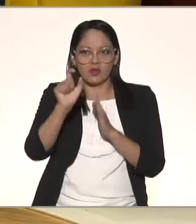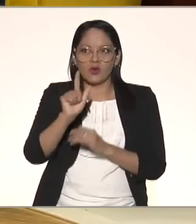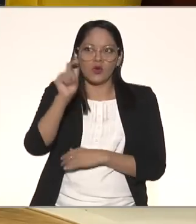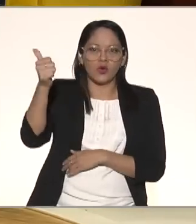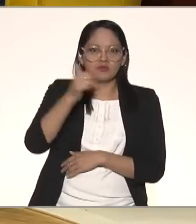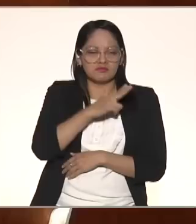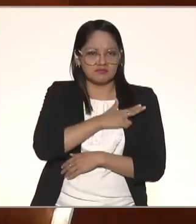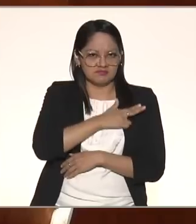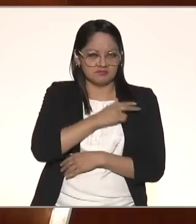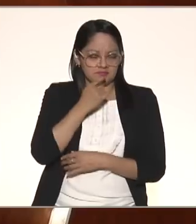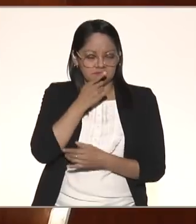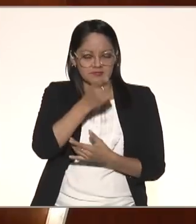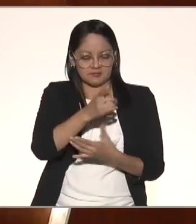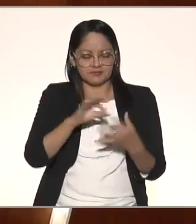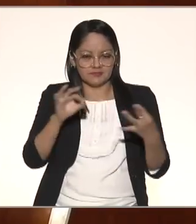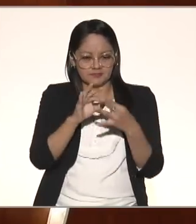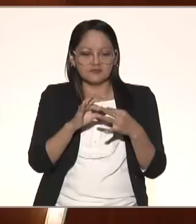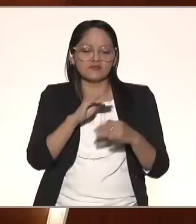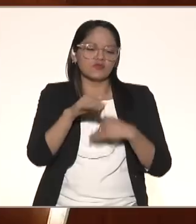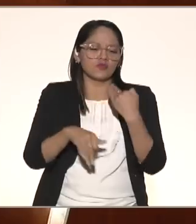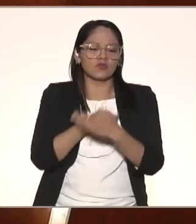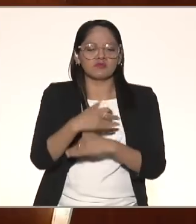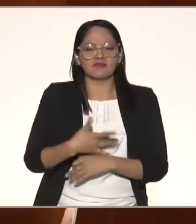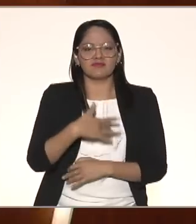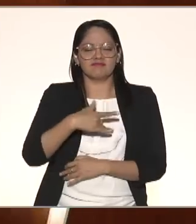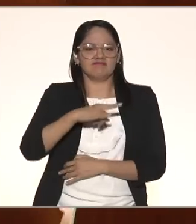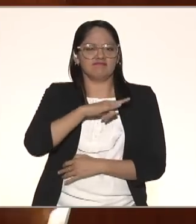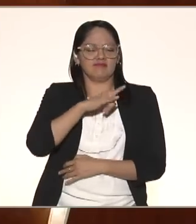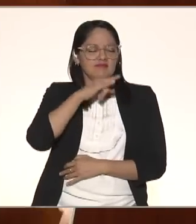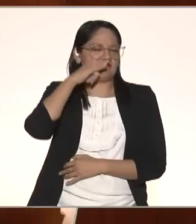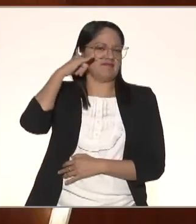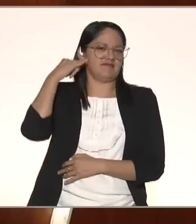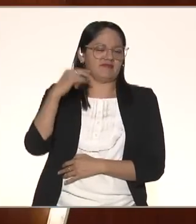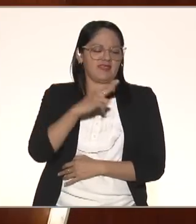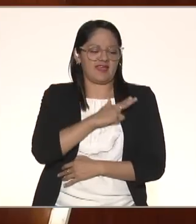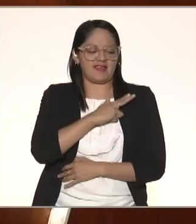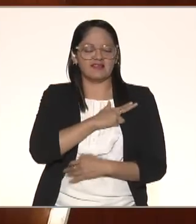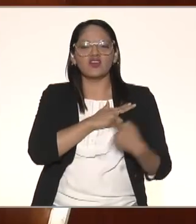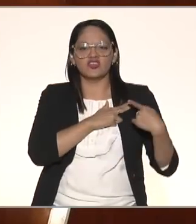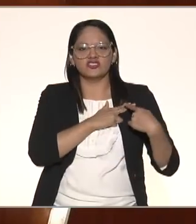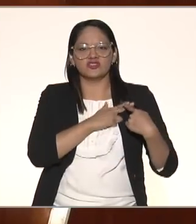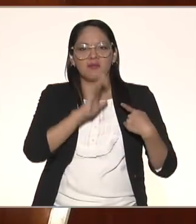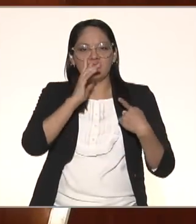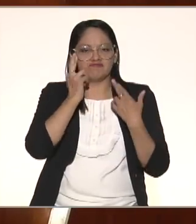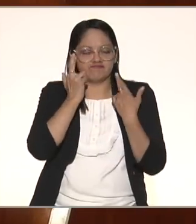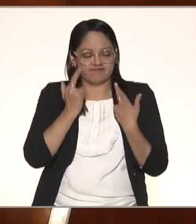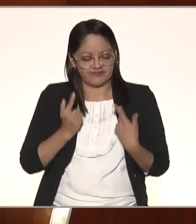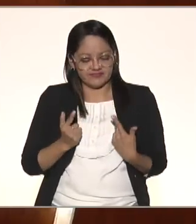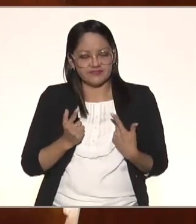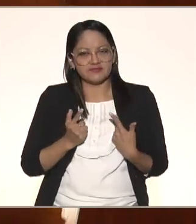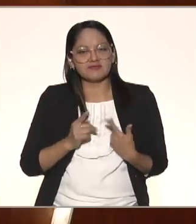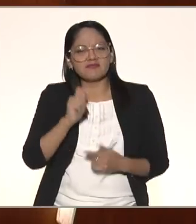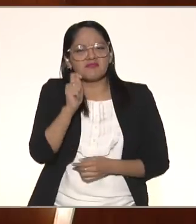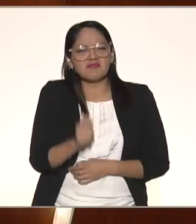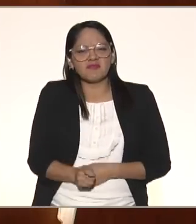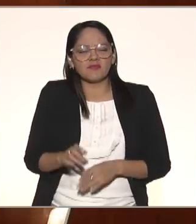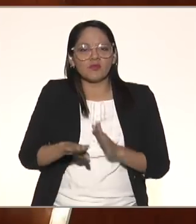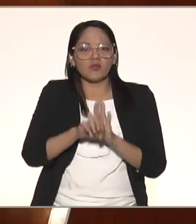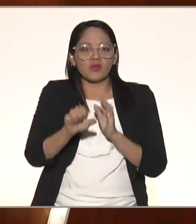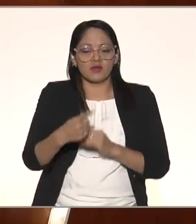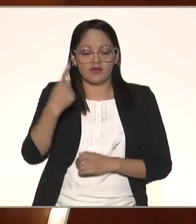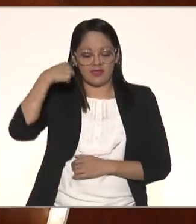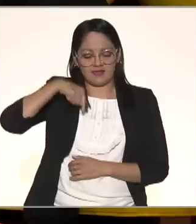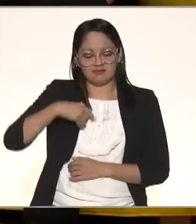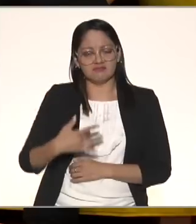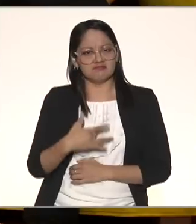modelos. Todos estamos heridos y fragmentados. Esta herida produce una ruptura en nuestro propio